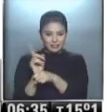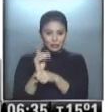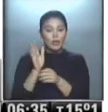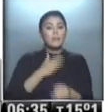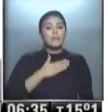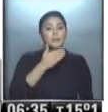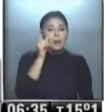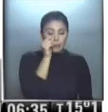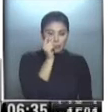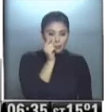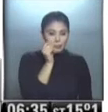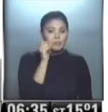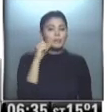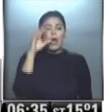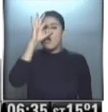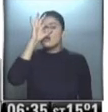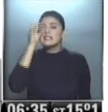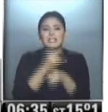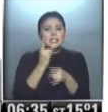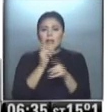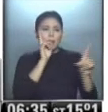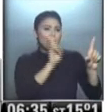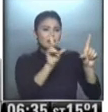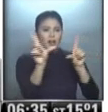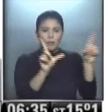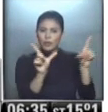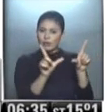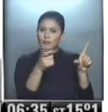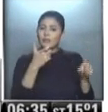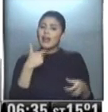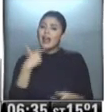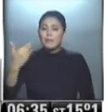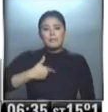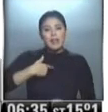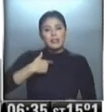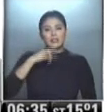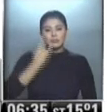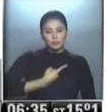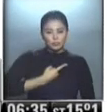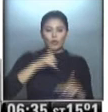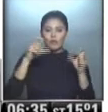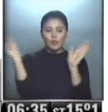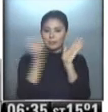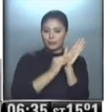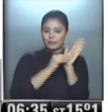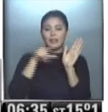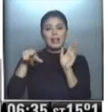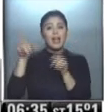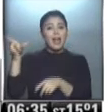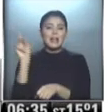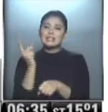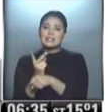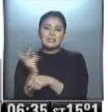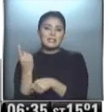papá, Jorge Ducasse, nunca se pierde tu programa y me pidió que te comparte esta foto. Él es el que se encarga de malcriar a los dos y